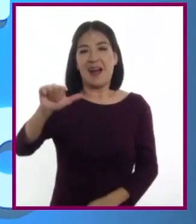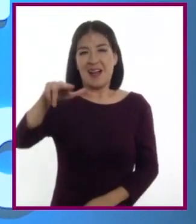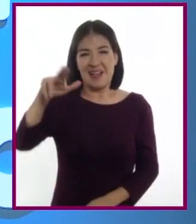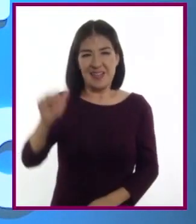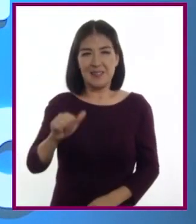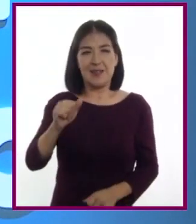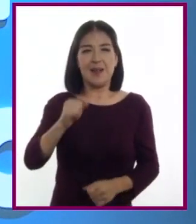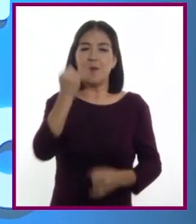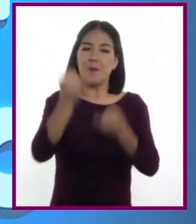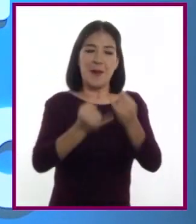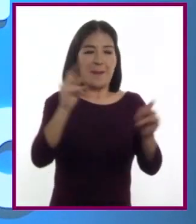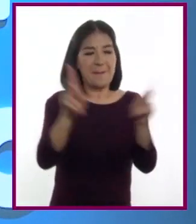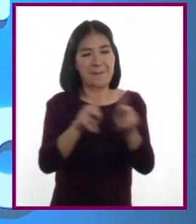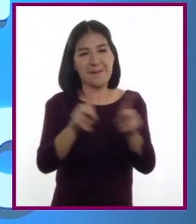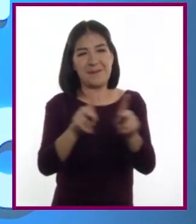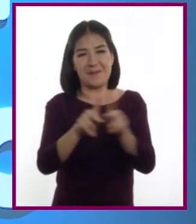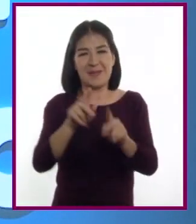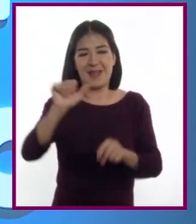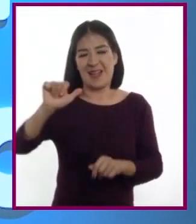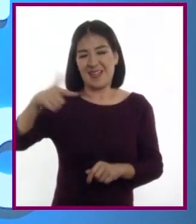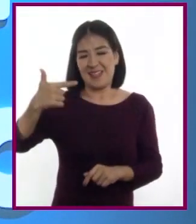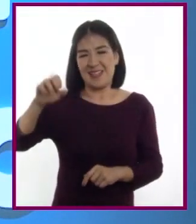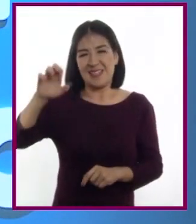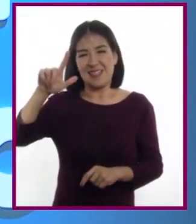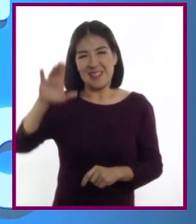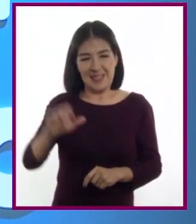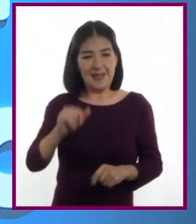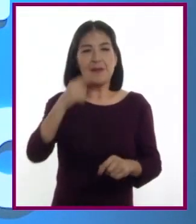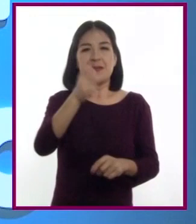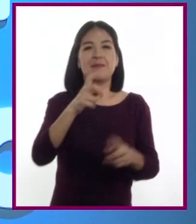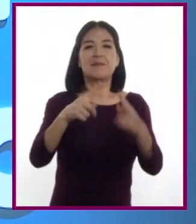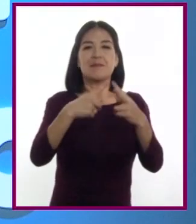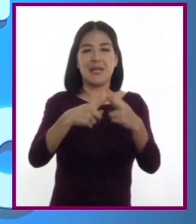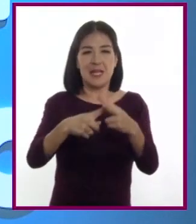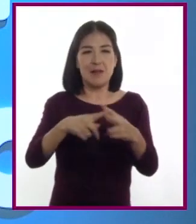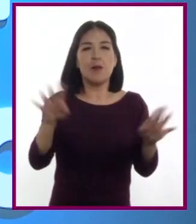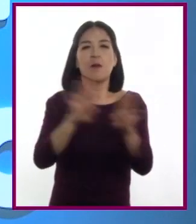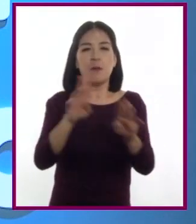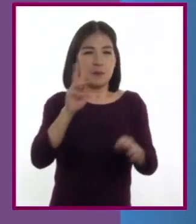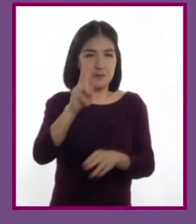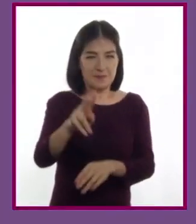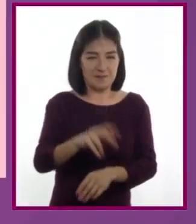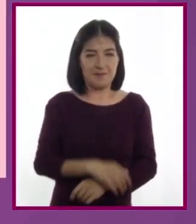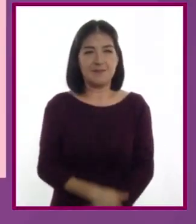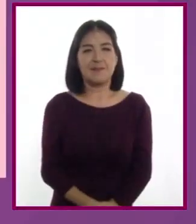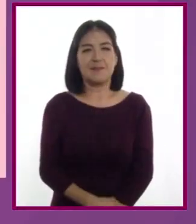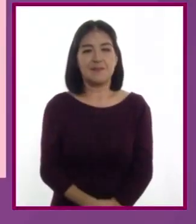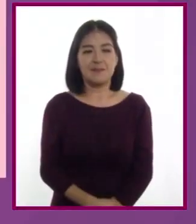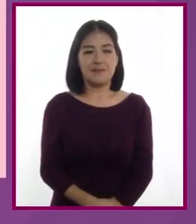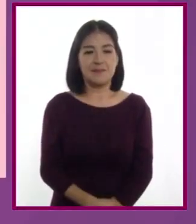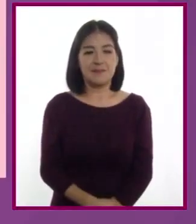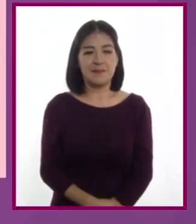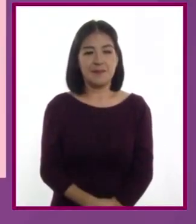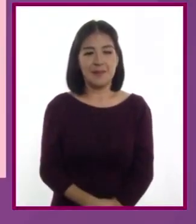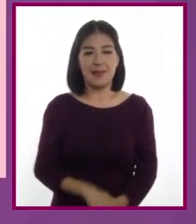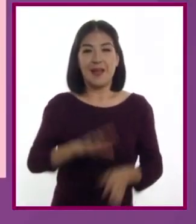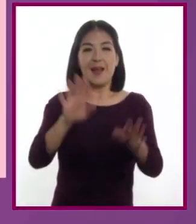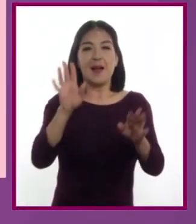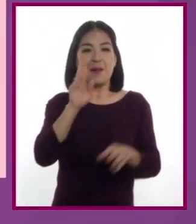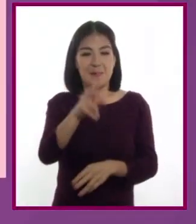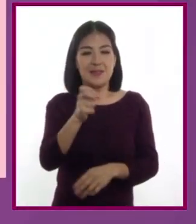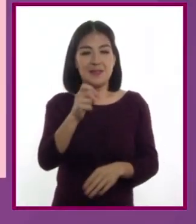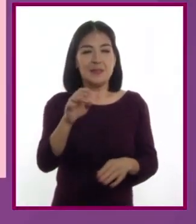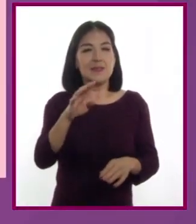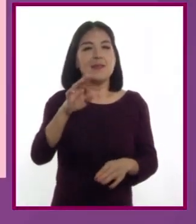con su prima Angélica a las adivinanzas matemáticas y le planteó la siguiente. La adivinanza de Ana